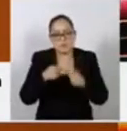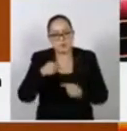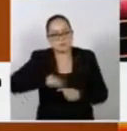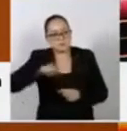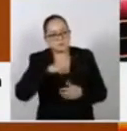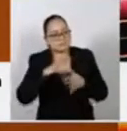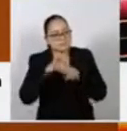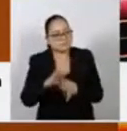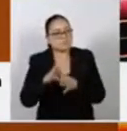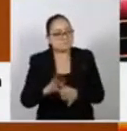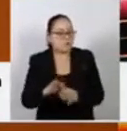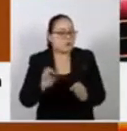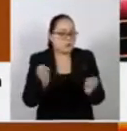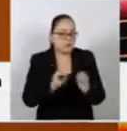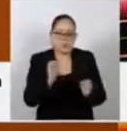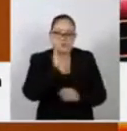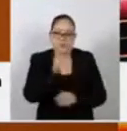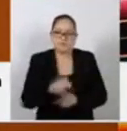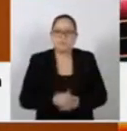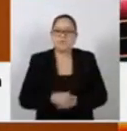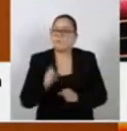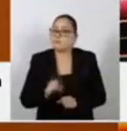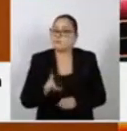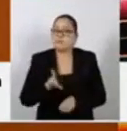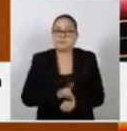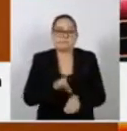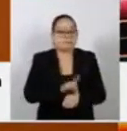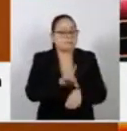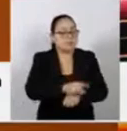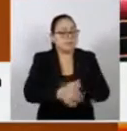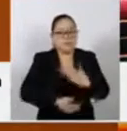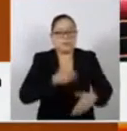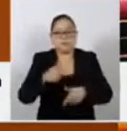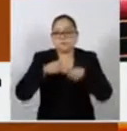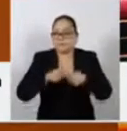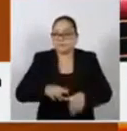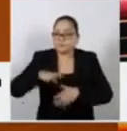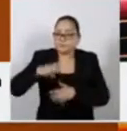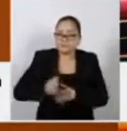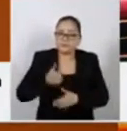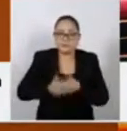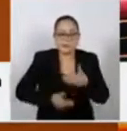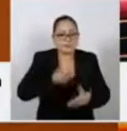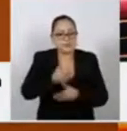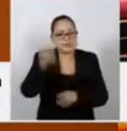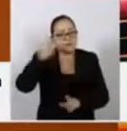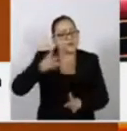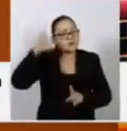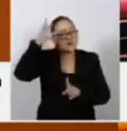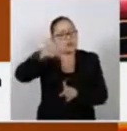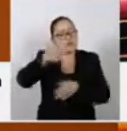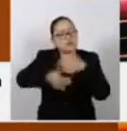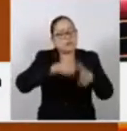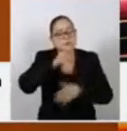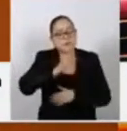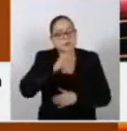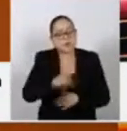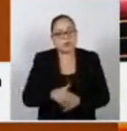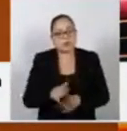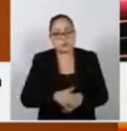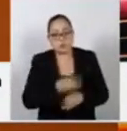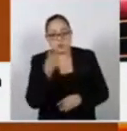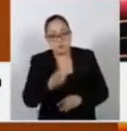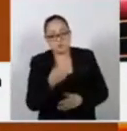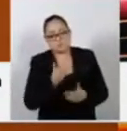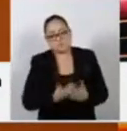ninguna circunstancia, y que día con día avance en su camino hacia un futuro mejor. Por eso, y con motivos